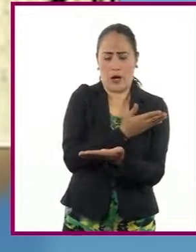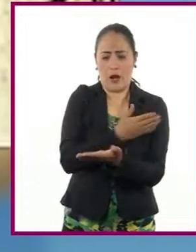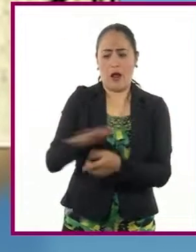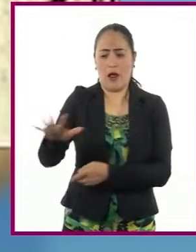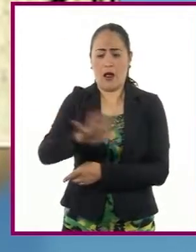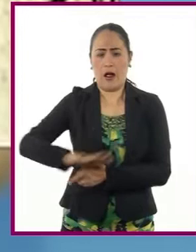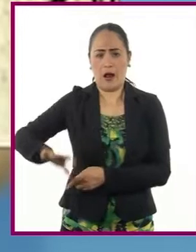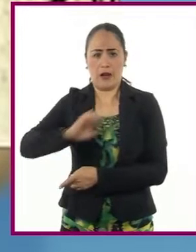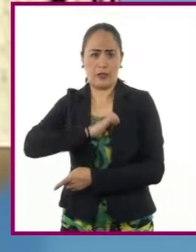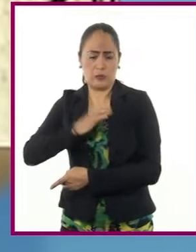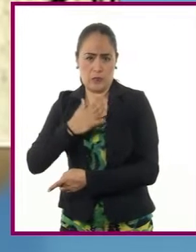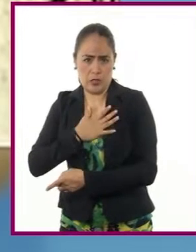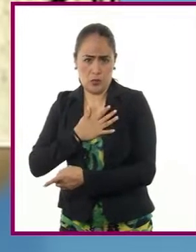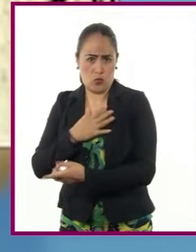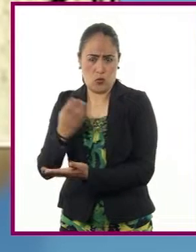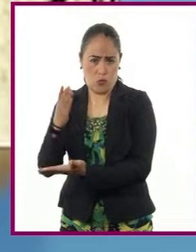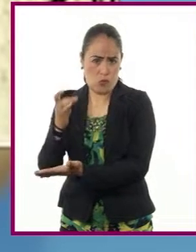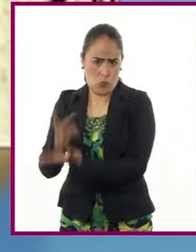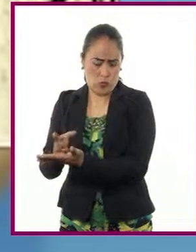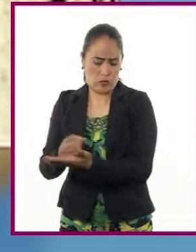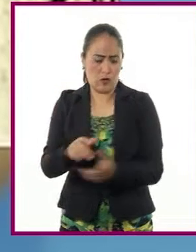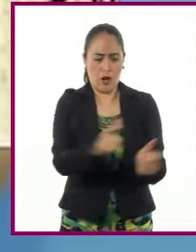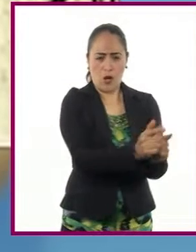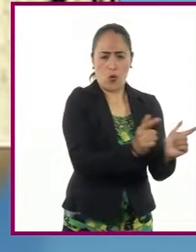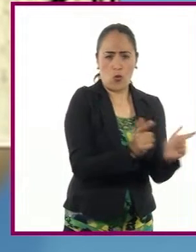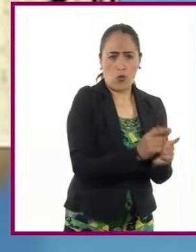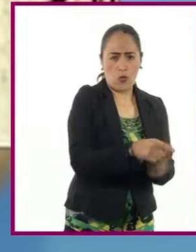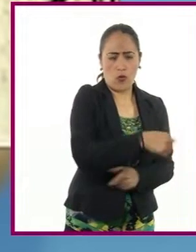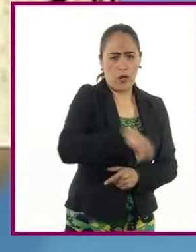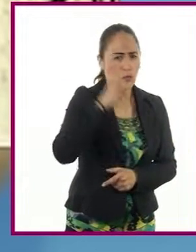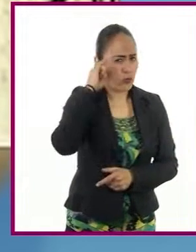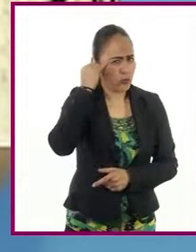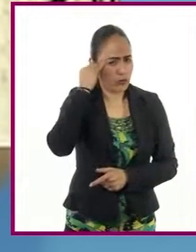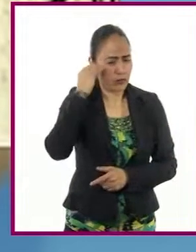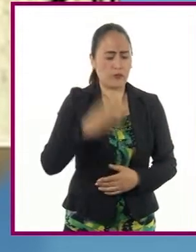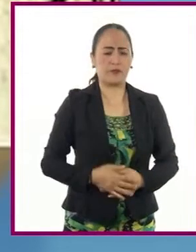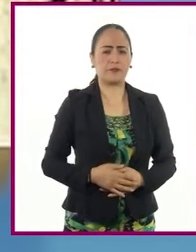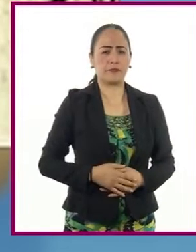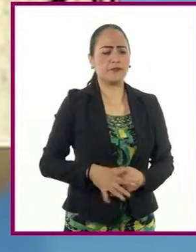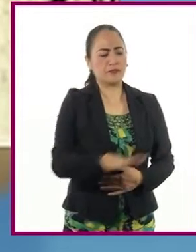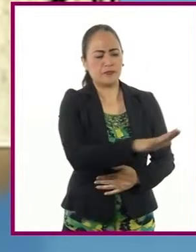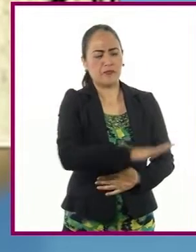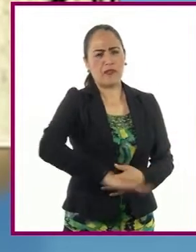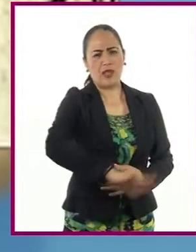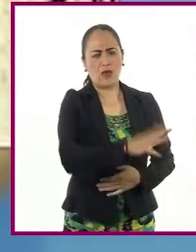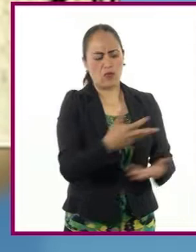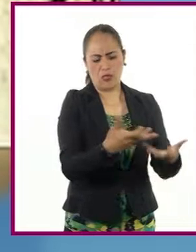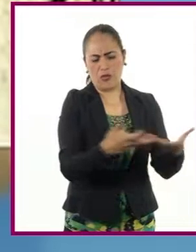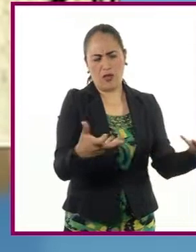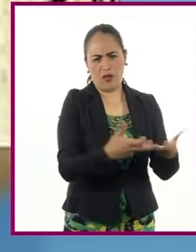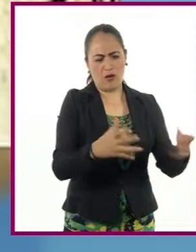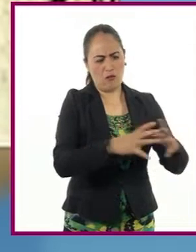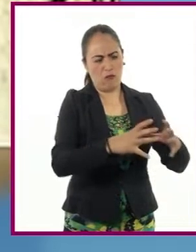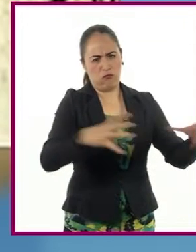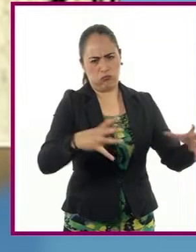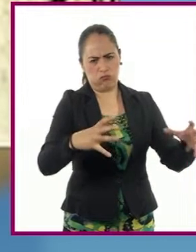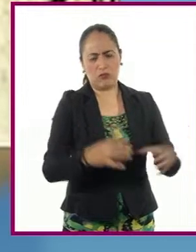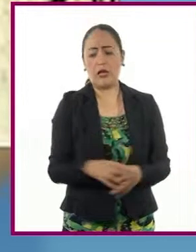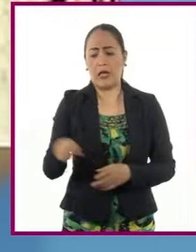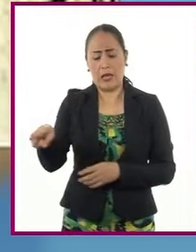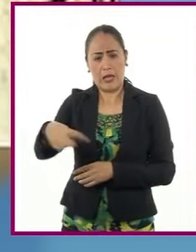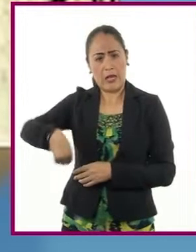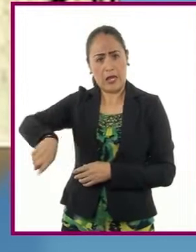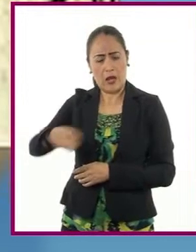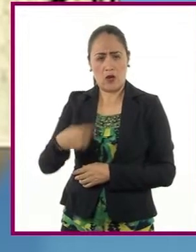y República de Españoles. La primera se asentó en poblaciones indígenas con tierras comunales. La de españoles